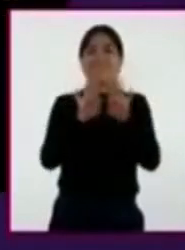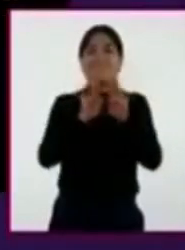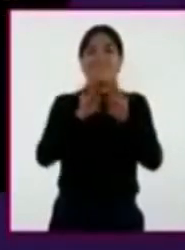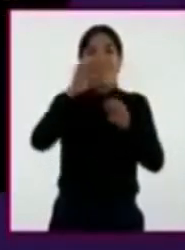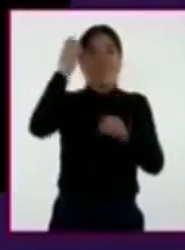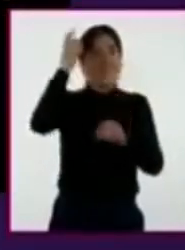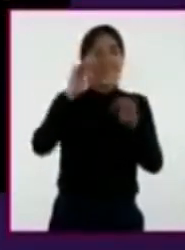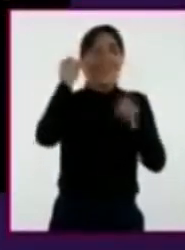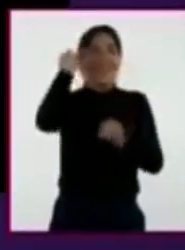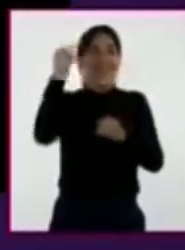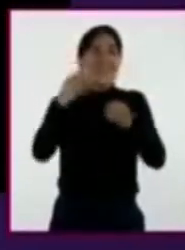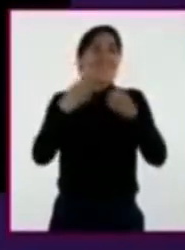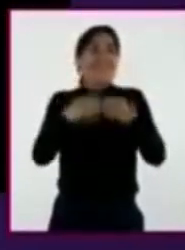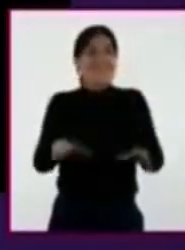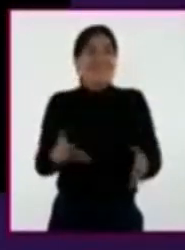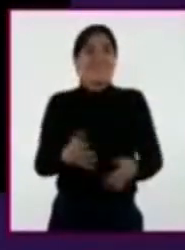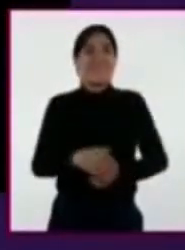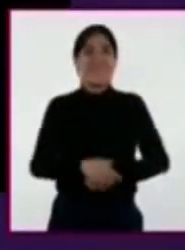¿no?